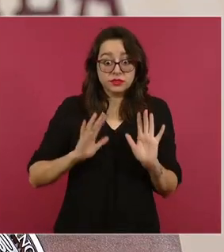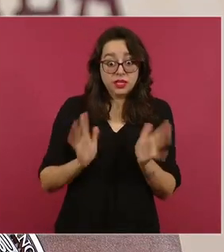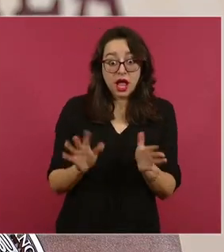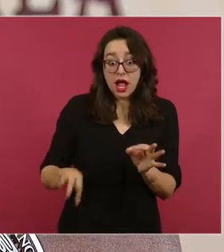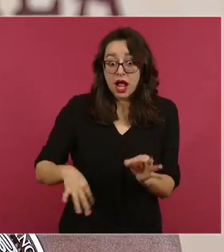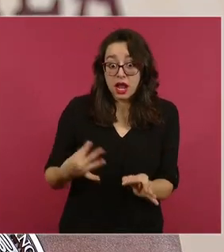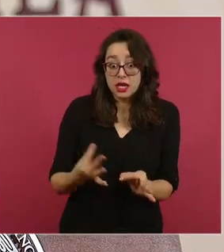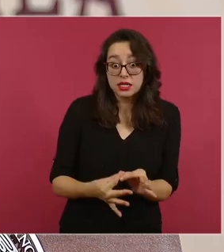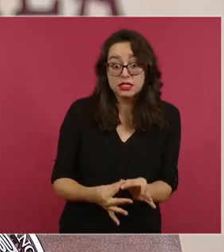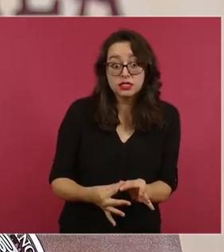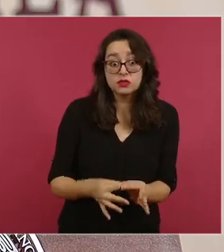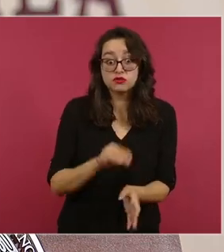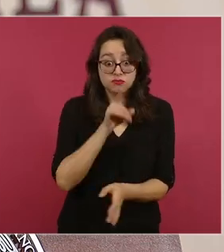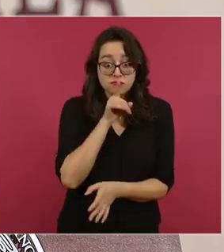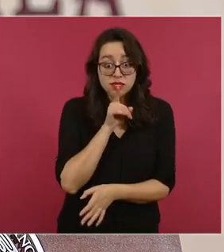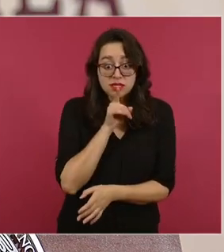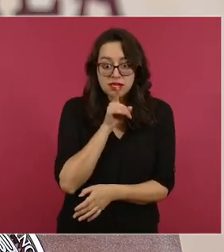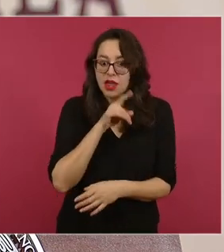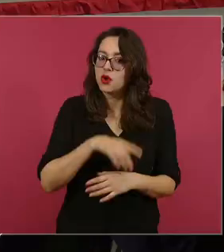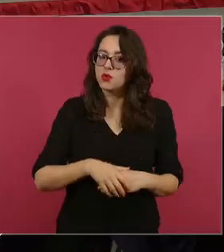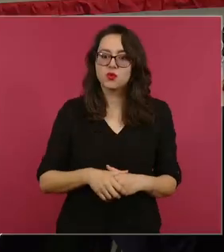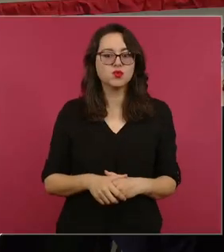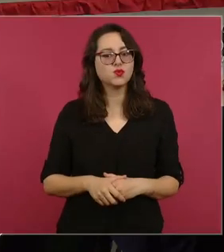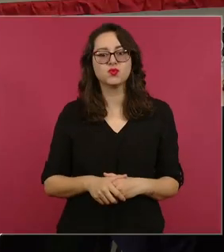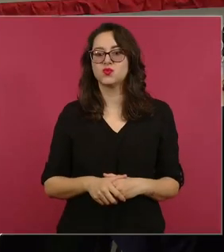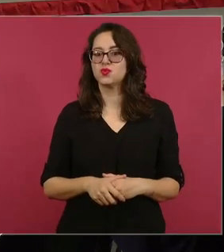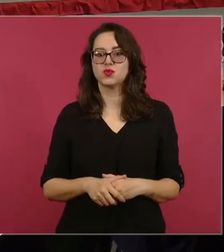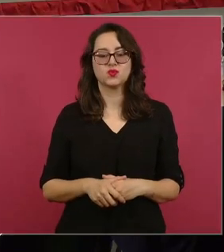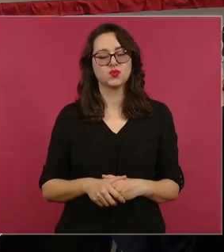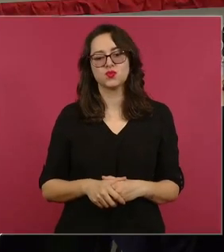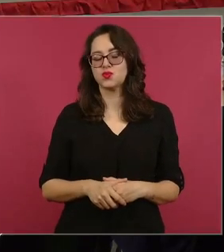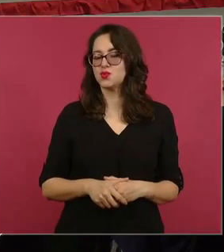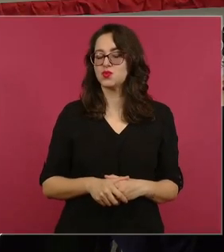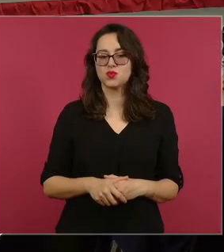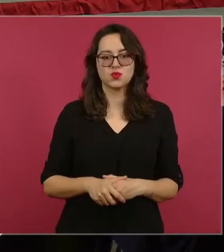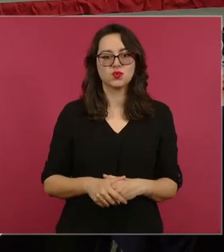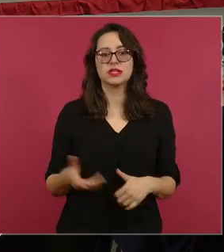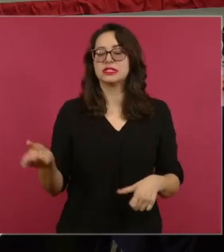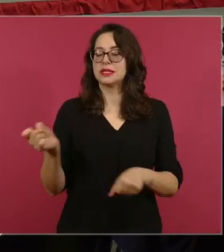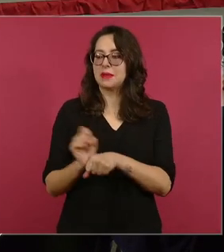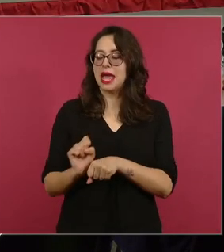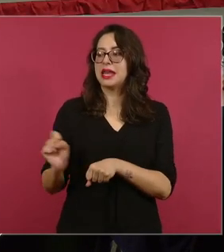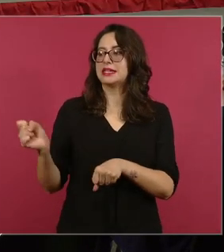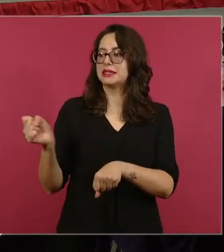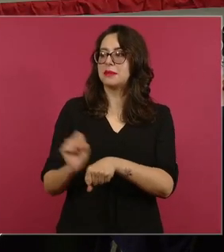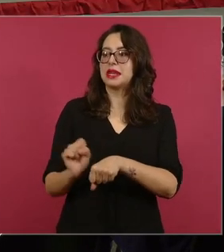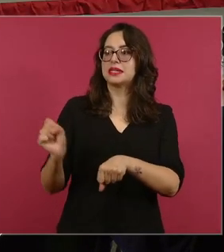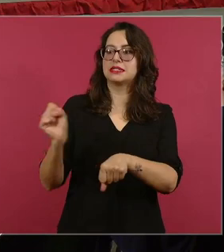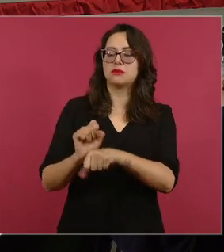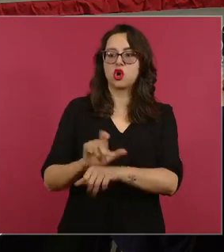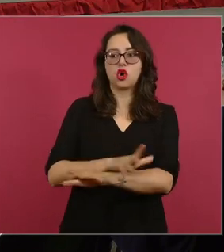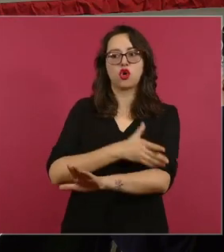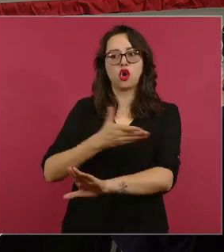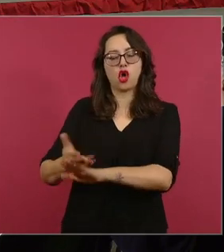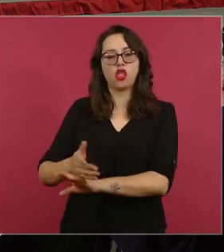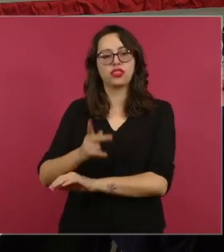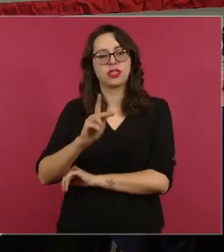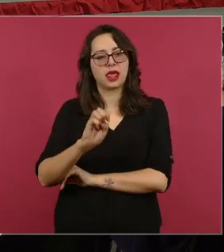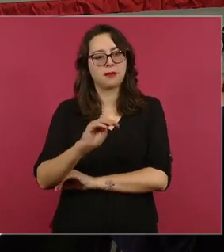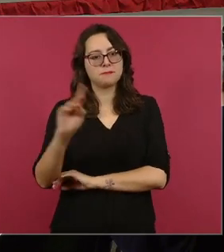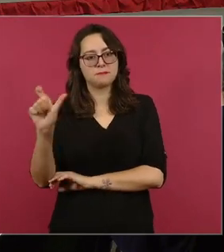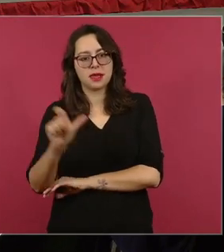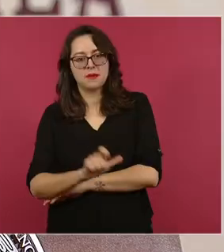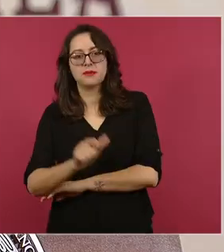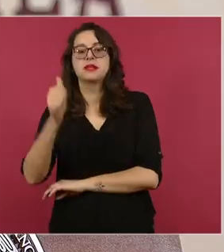terminaban las mentiras de esta semana sobre Pemex, porque por supuesto que cada semana agarran a Pemex para